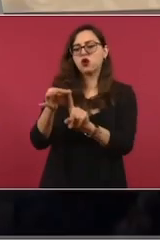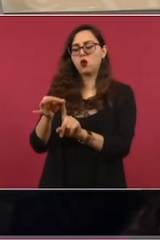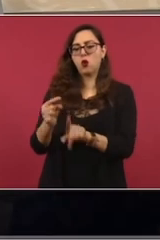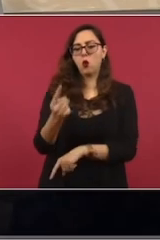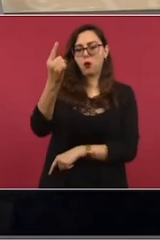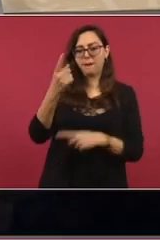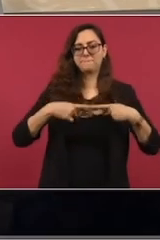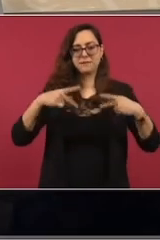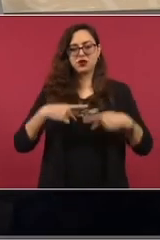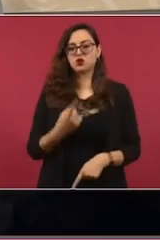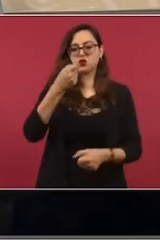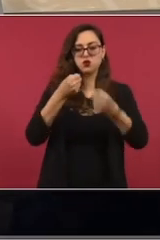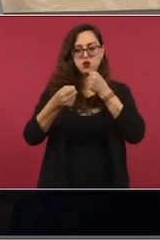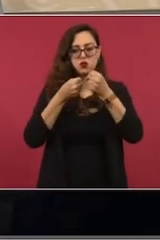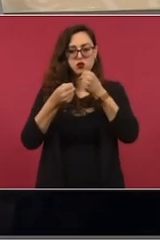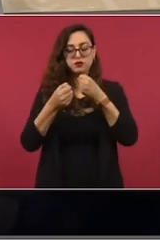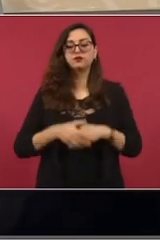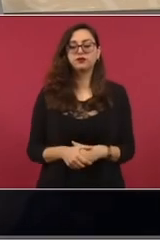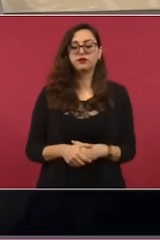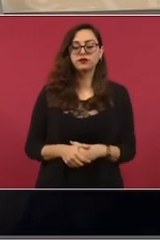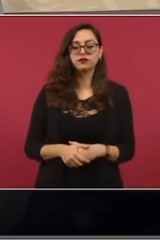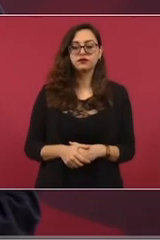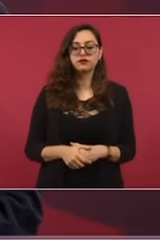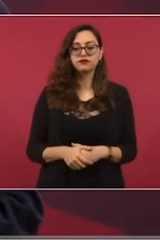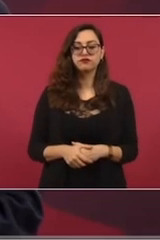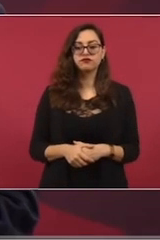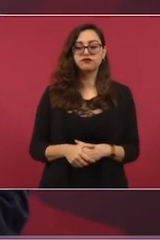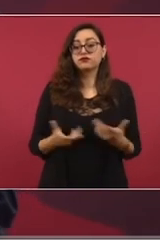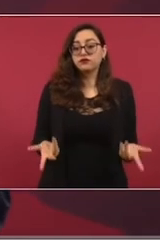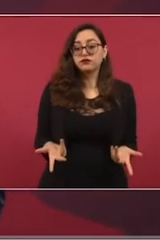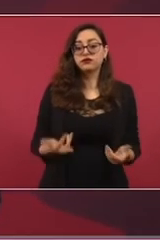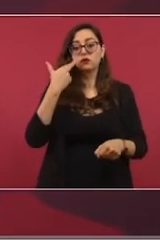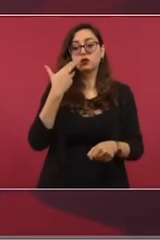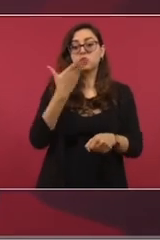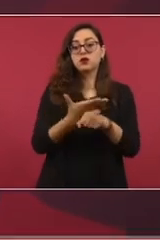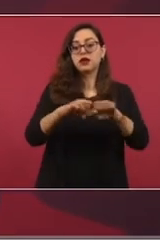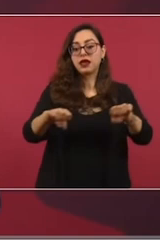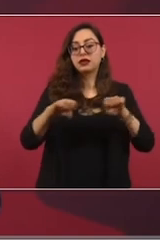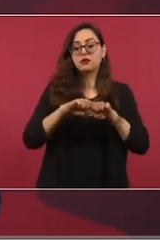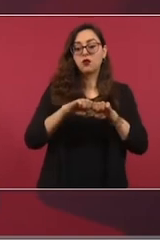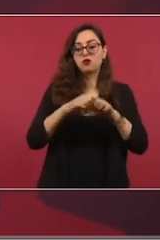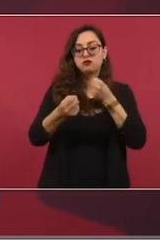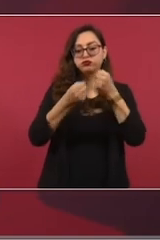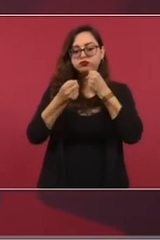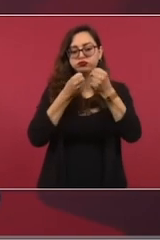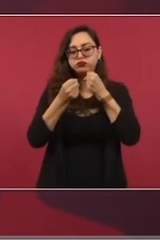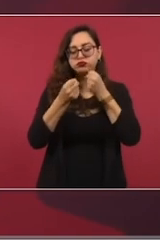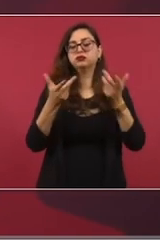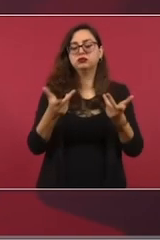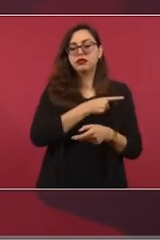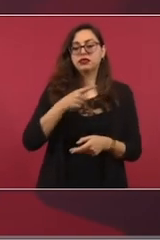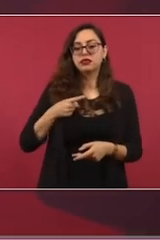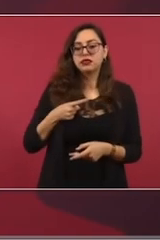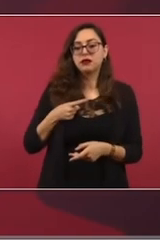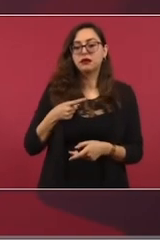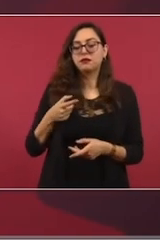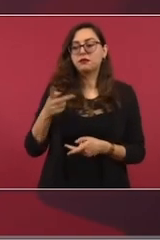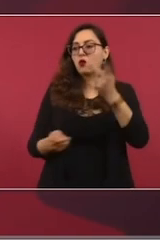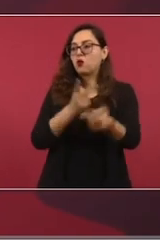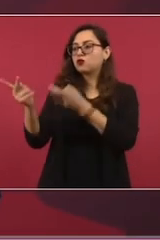los responsables de prensa de cada gobierno iban a recoger la